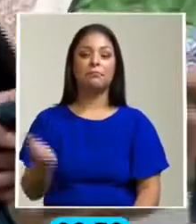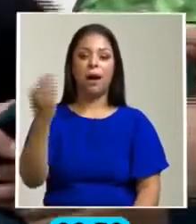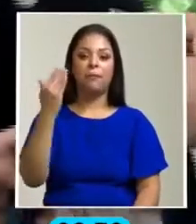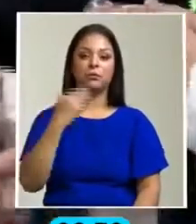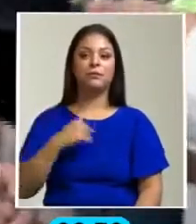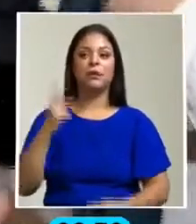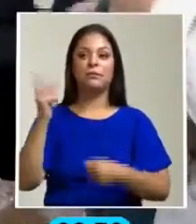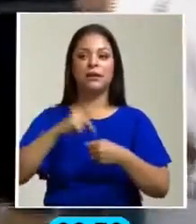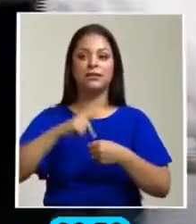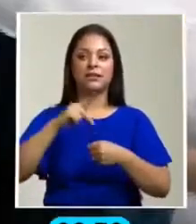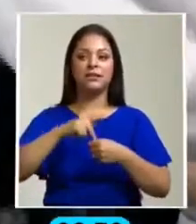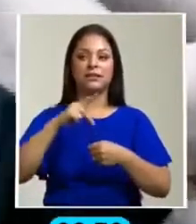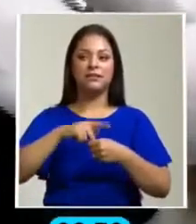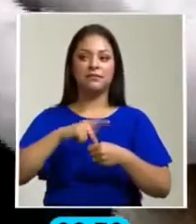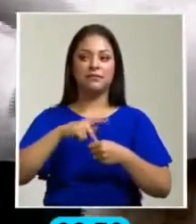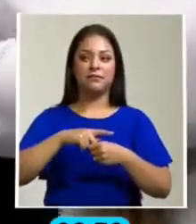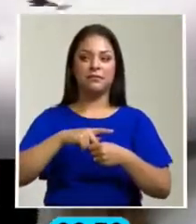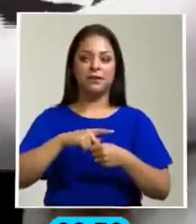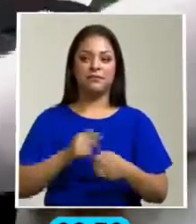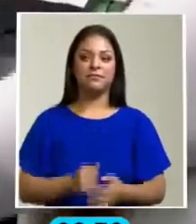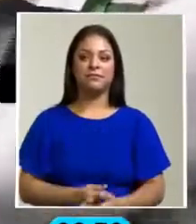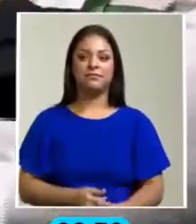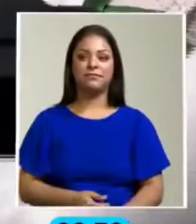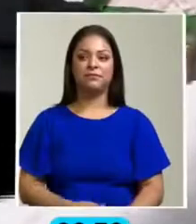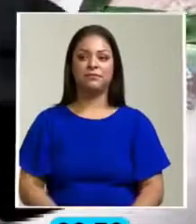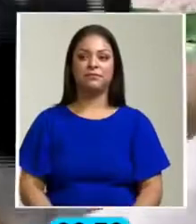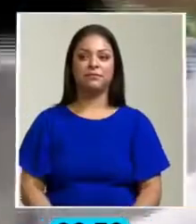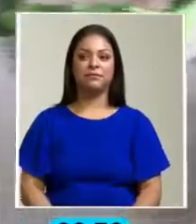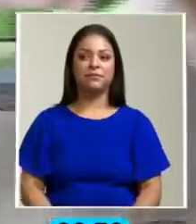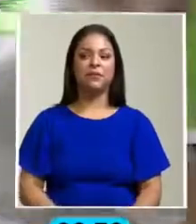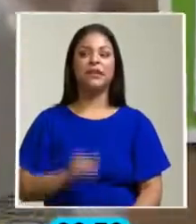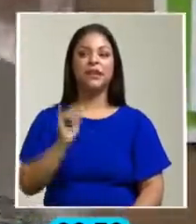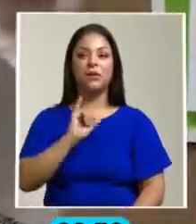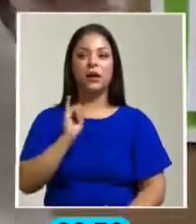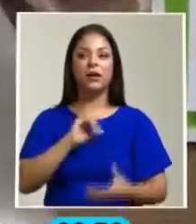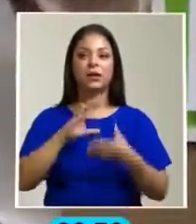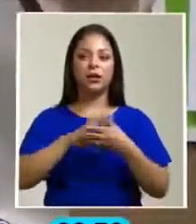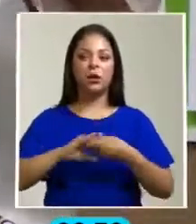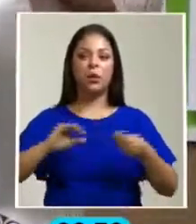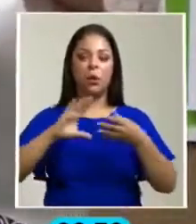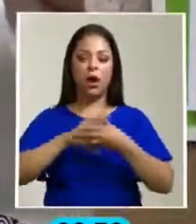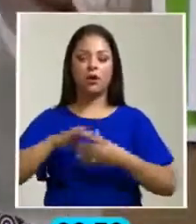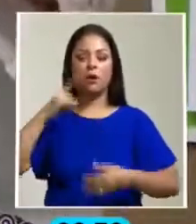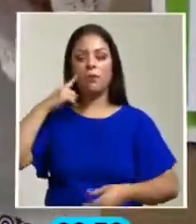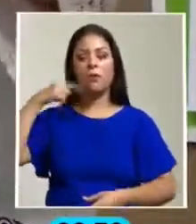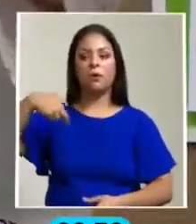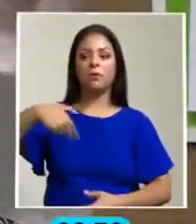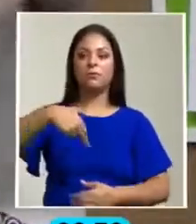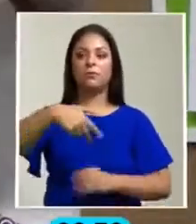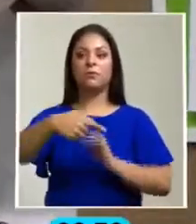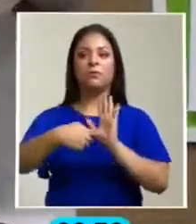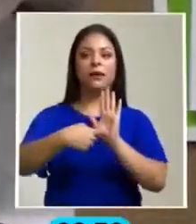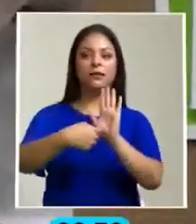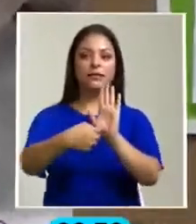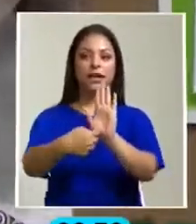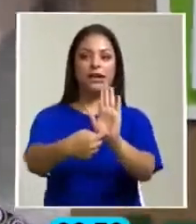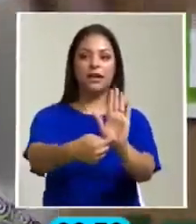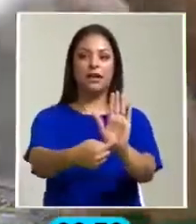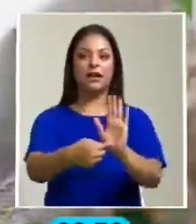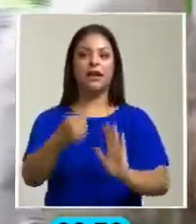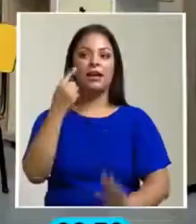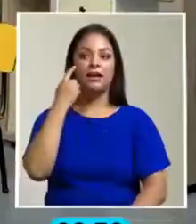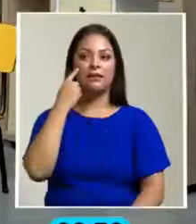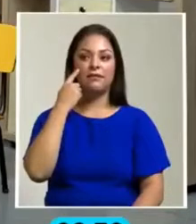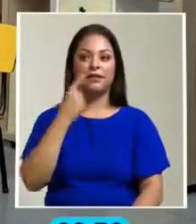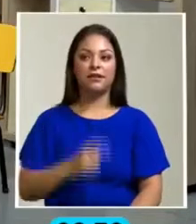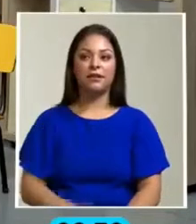el desfile, entonces, en la como hicimos ahora en el sí, cuento de la pasarela. Voy a este sombrero, Sofi. Ay, yo Sophie, recuerdo mis mira,